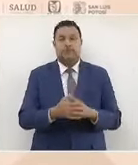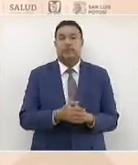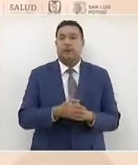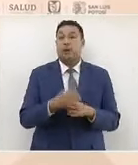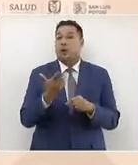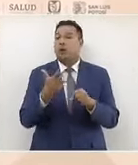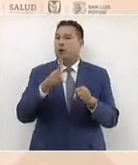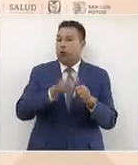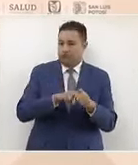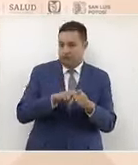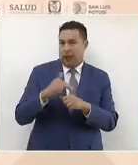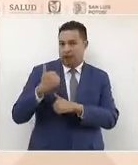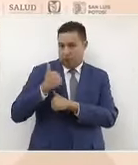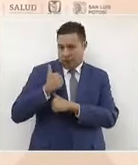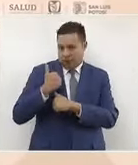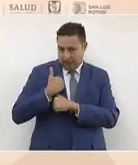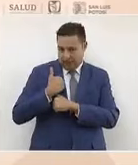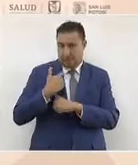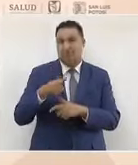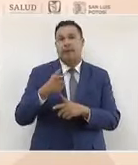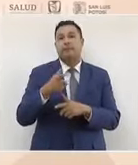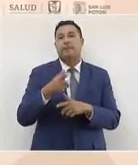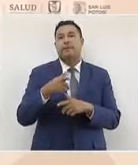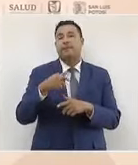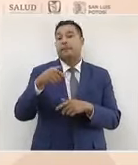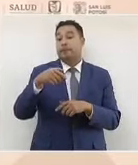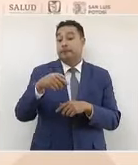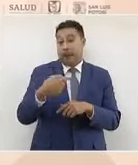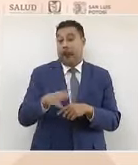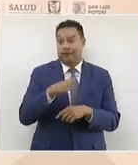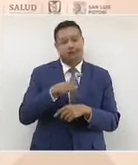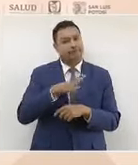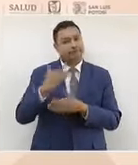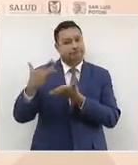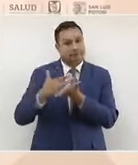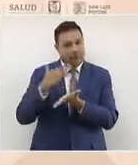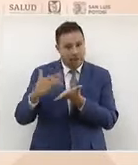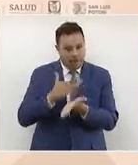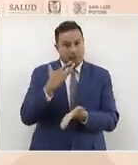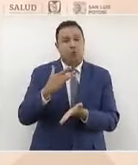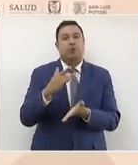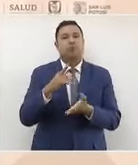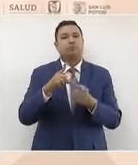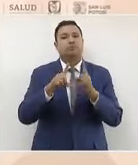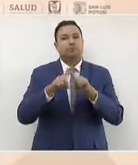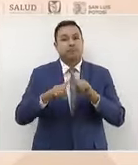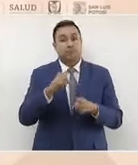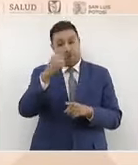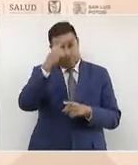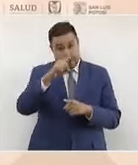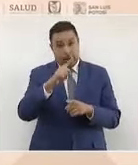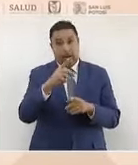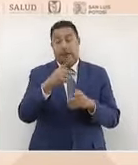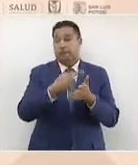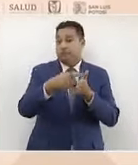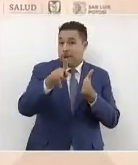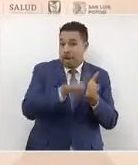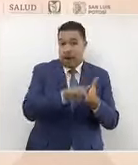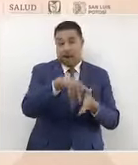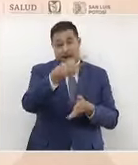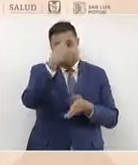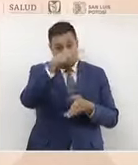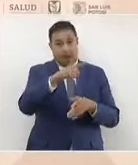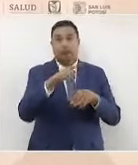Particularmente en el Hospital de Soledad de Graciano Sánchez, seremos beneficiados con la entrega de bases a más del 90%